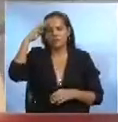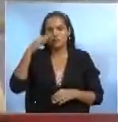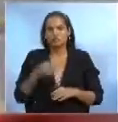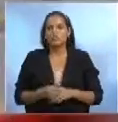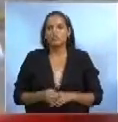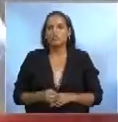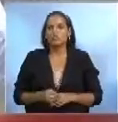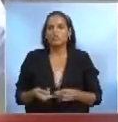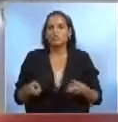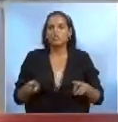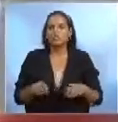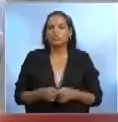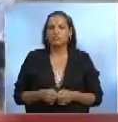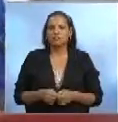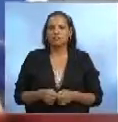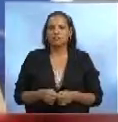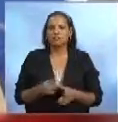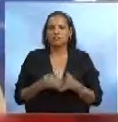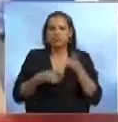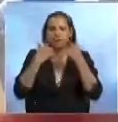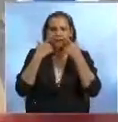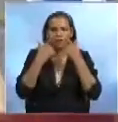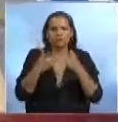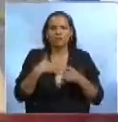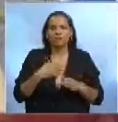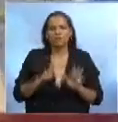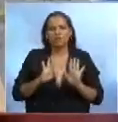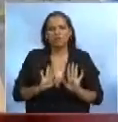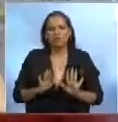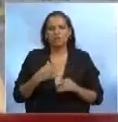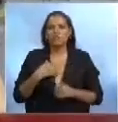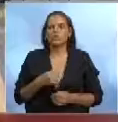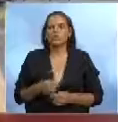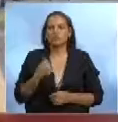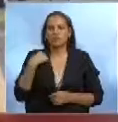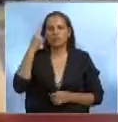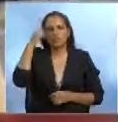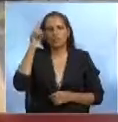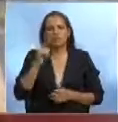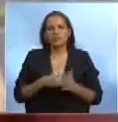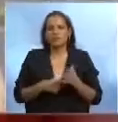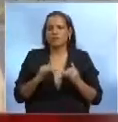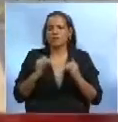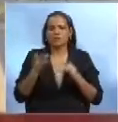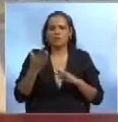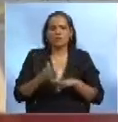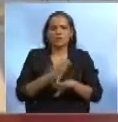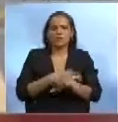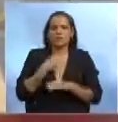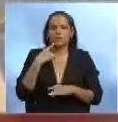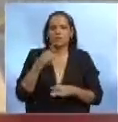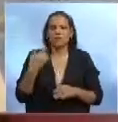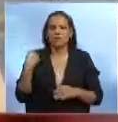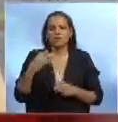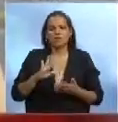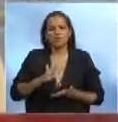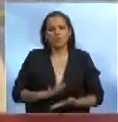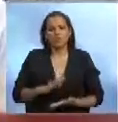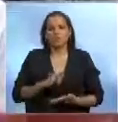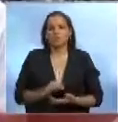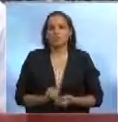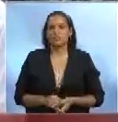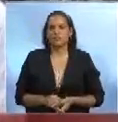tránsito, de los policías, en función de que esté un poco normal el tránsito. Yo sé que no va a estar normal, pero vamos a tener que tener